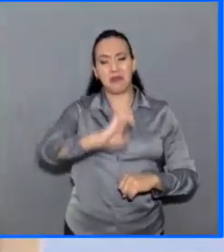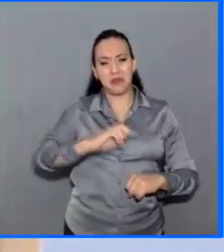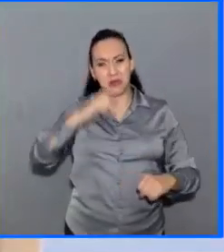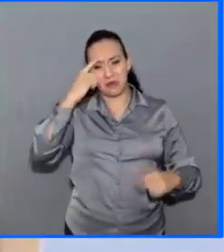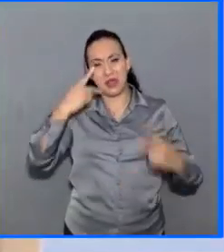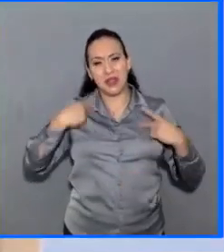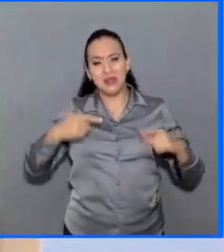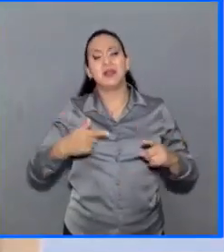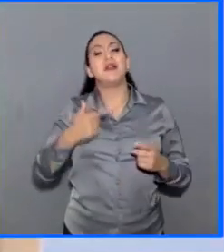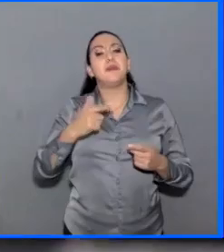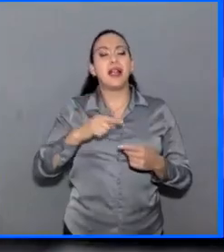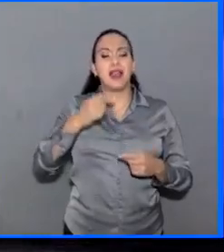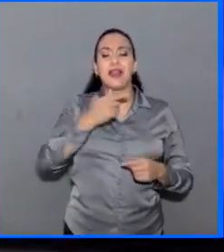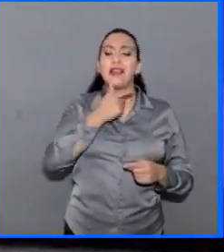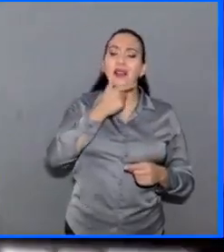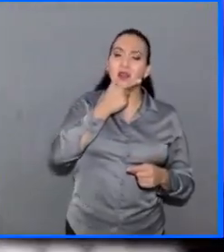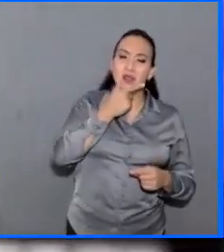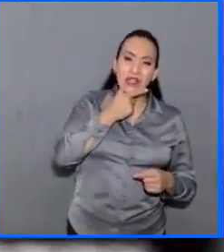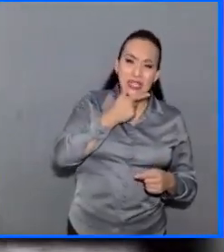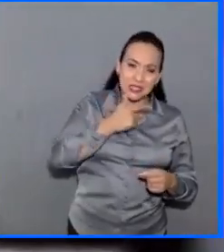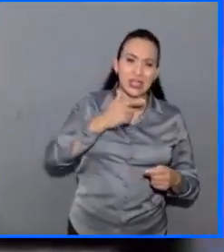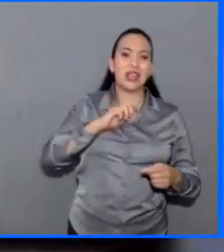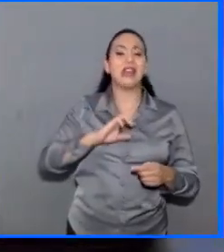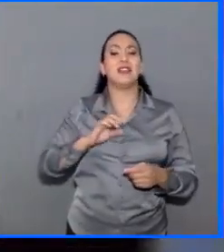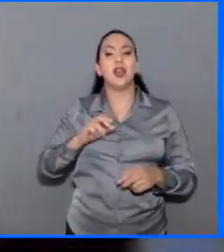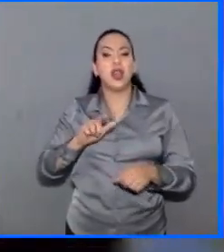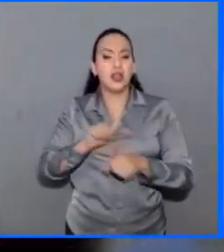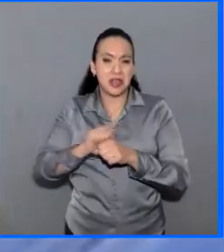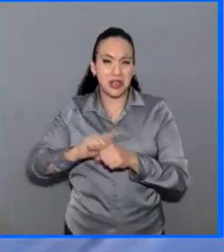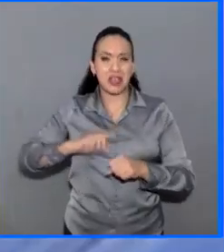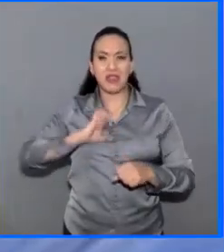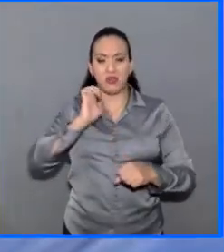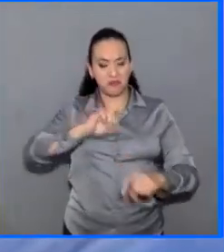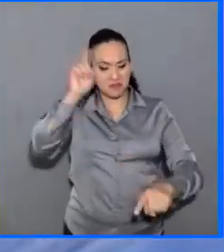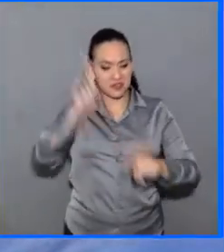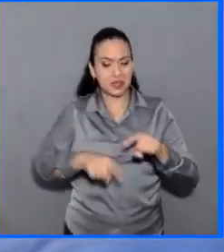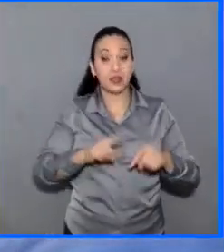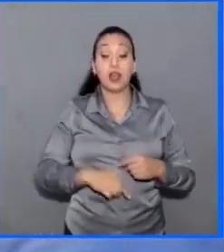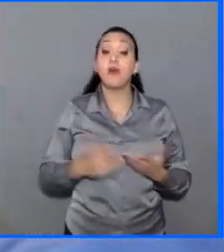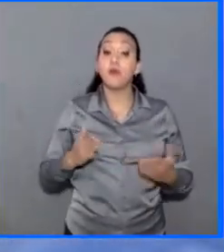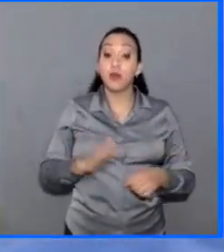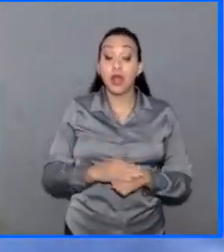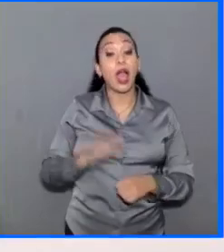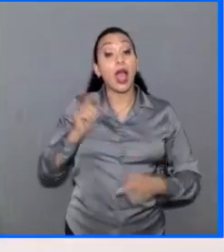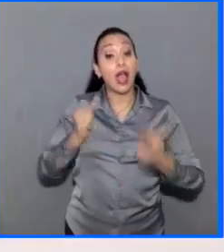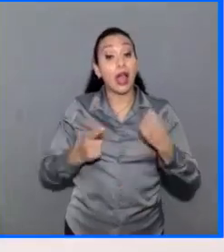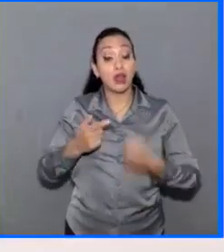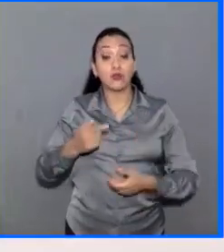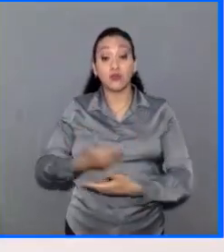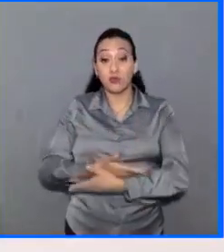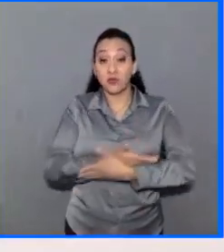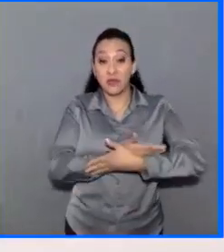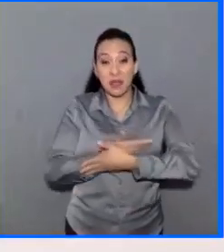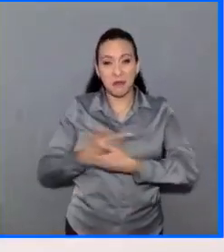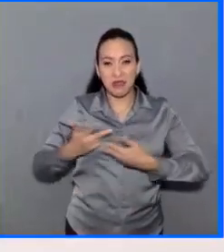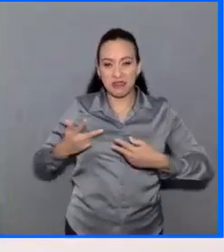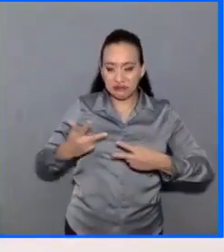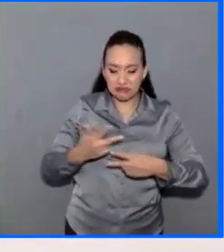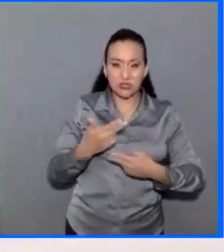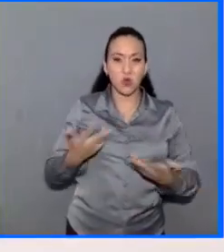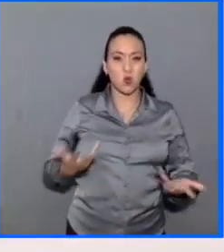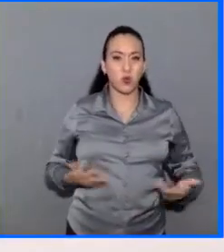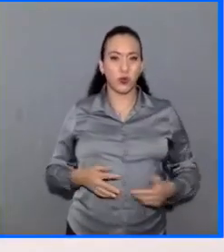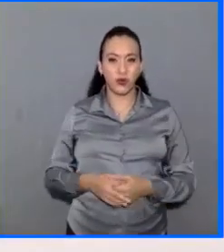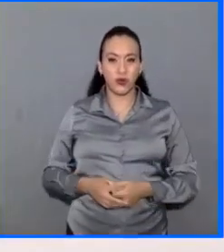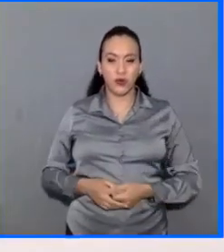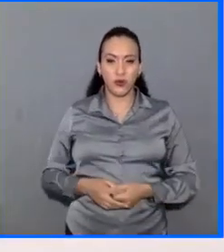propusieron crear protocolos en el sector médico para evitar la mutilación de bebés intersex. Sí existe